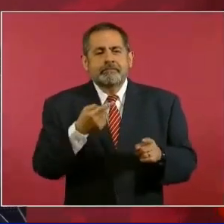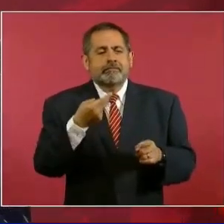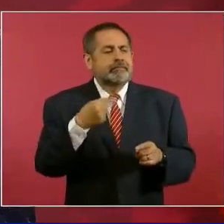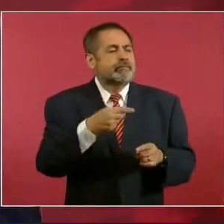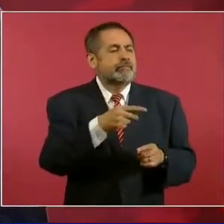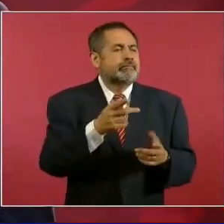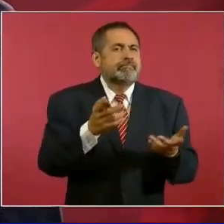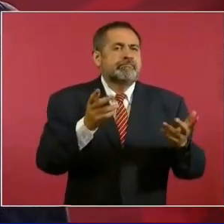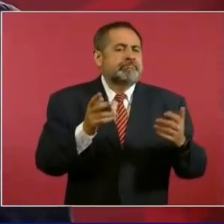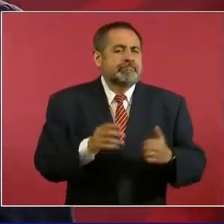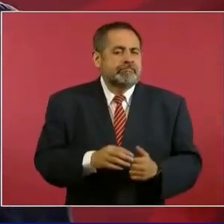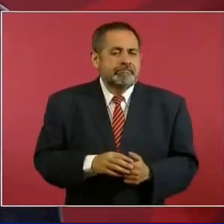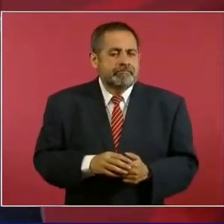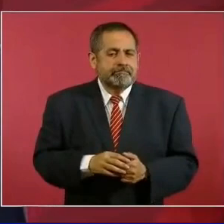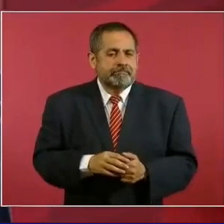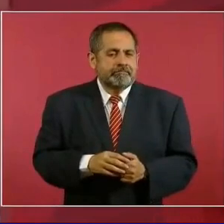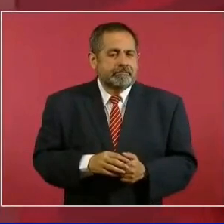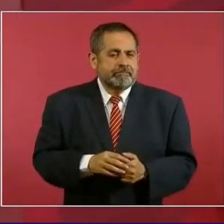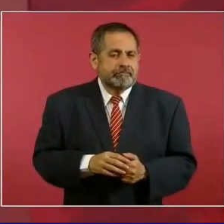López,